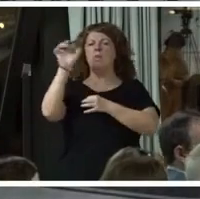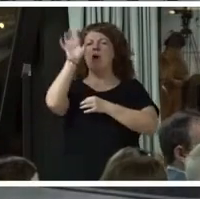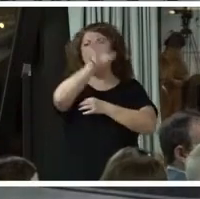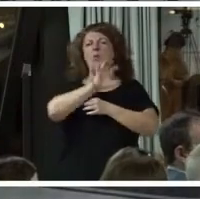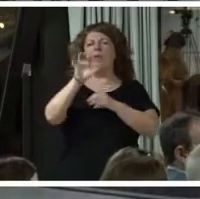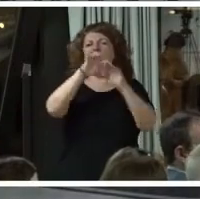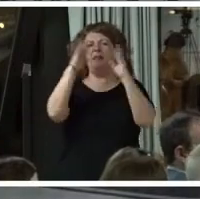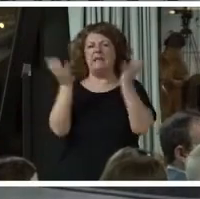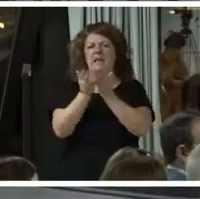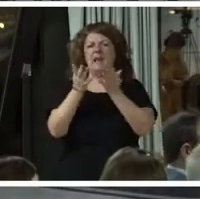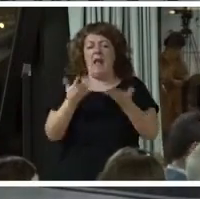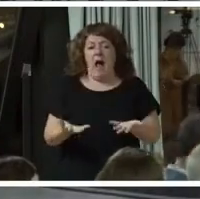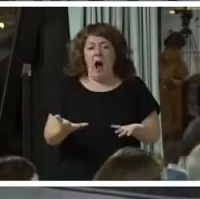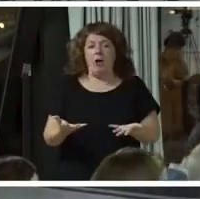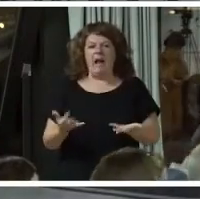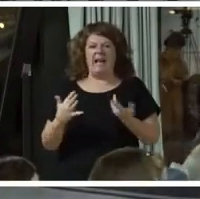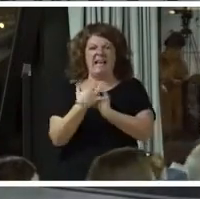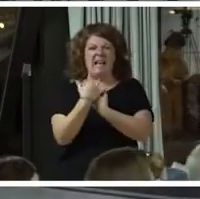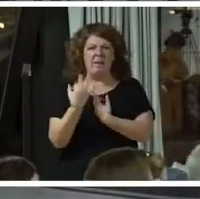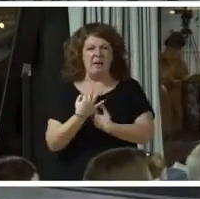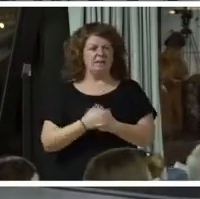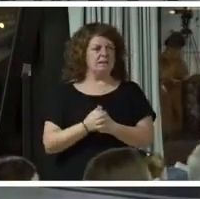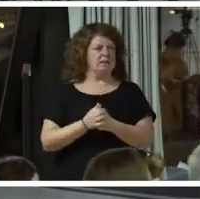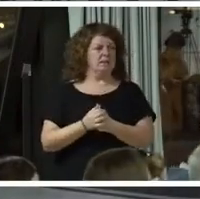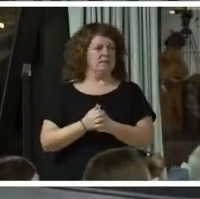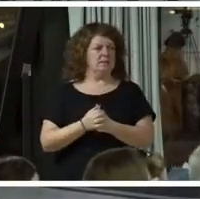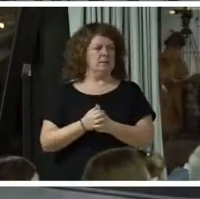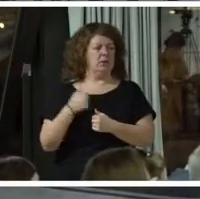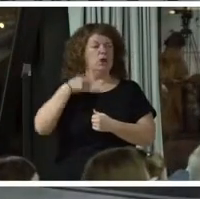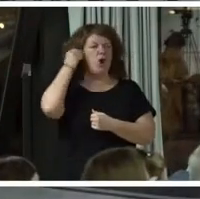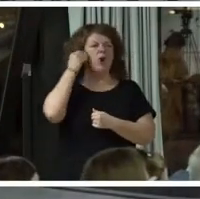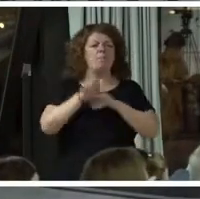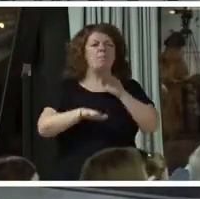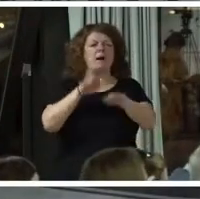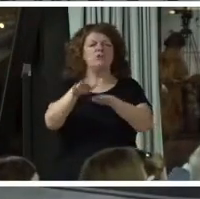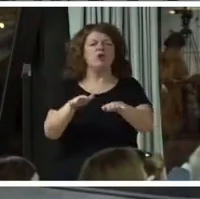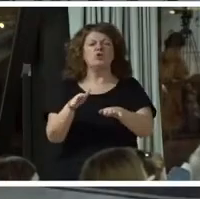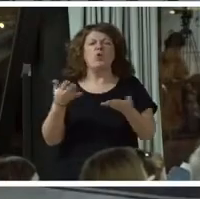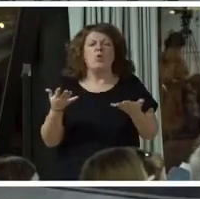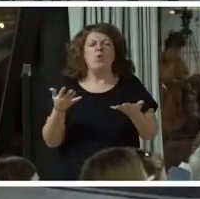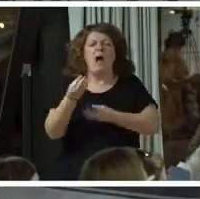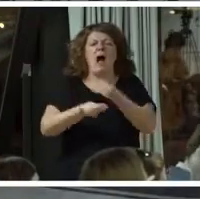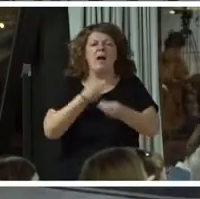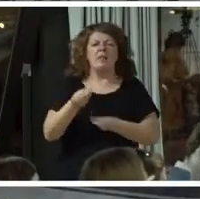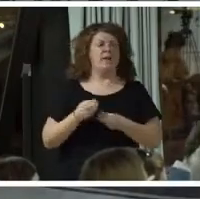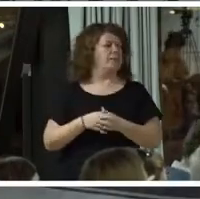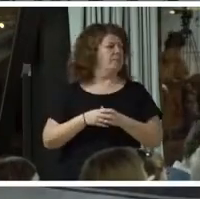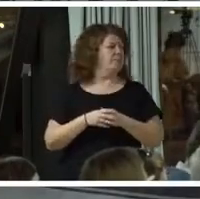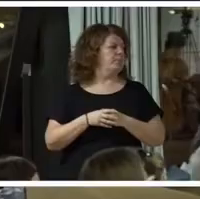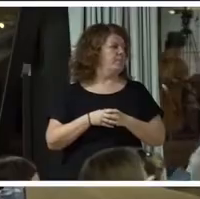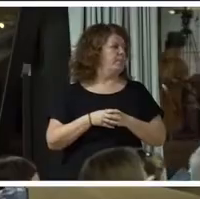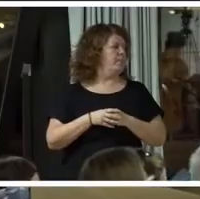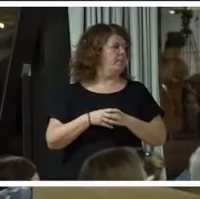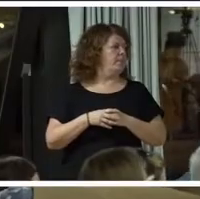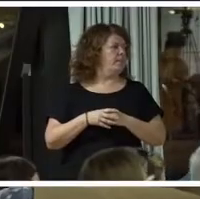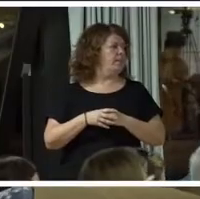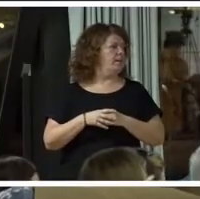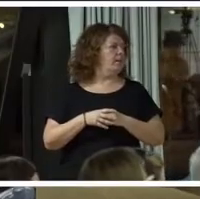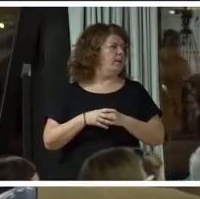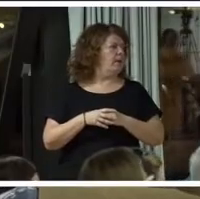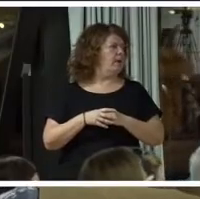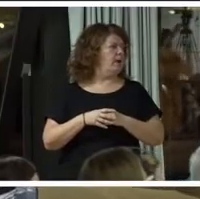internacional en lo que en lo que está pasando y cuáles crees tú que serían los pasos a seguir en este quehacer colectivo que nos estamos